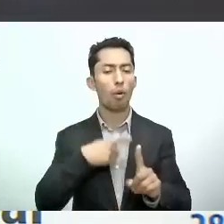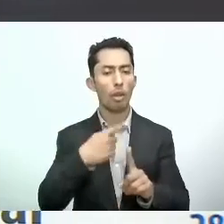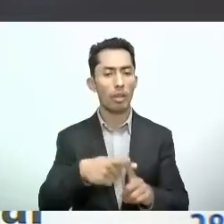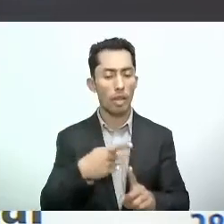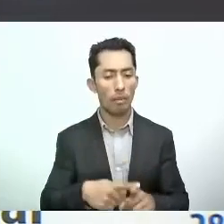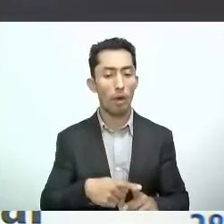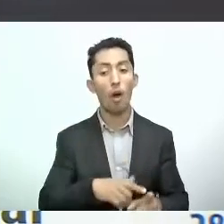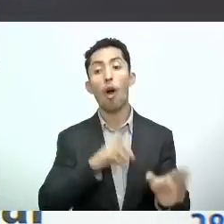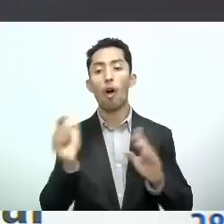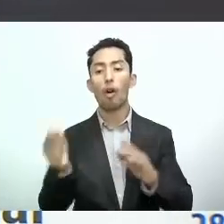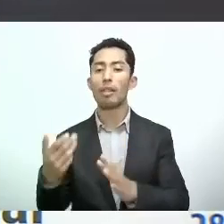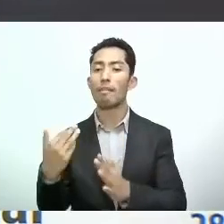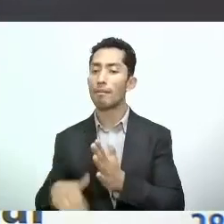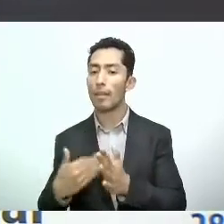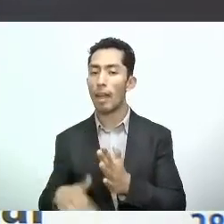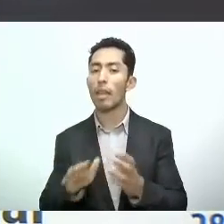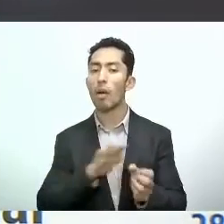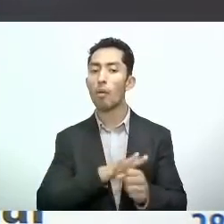oportunidad?